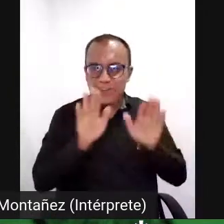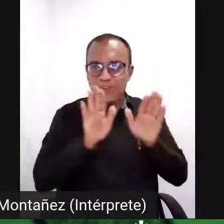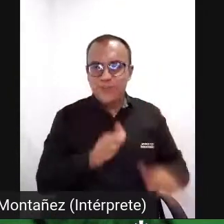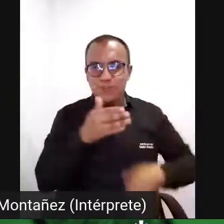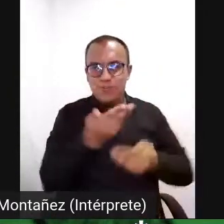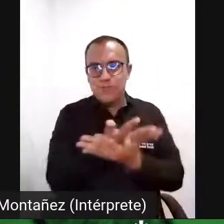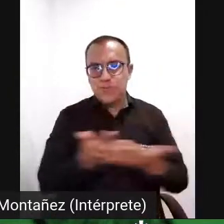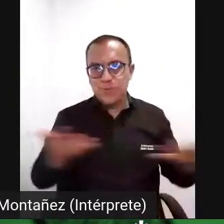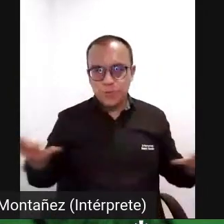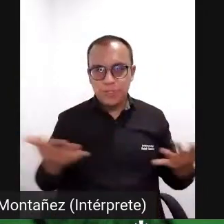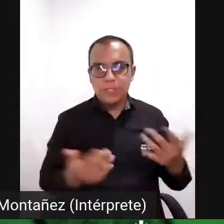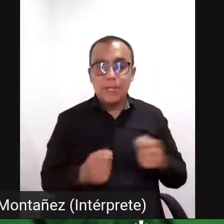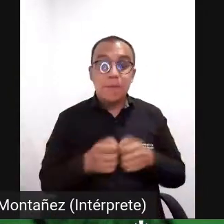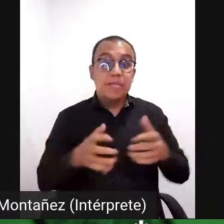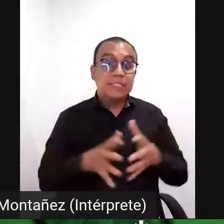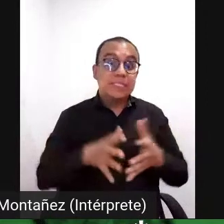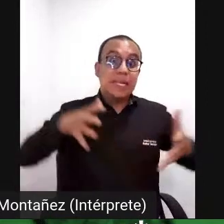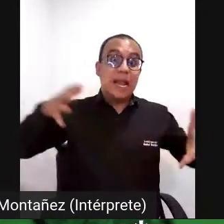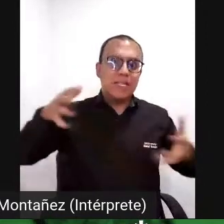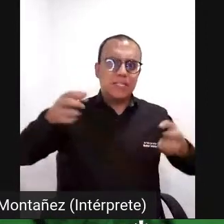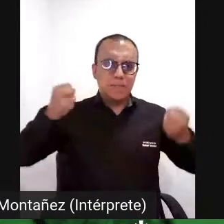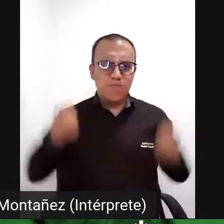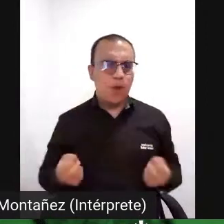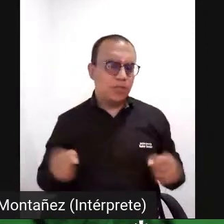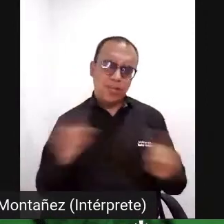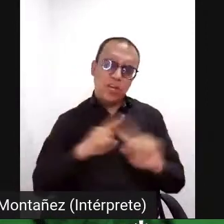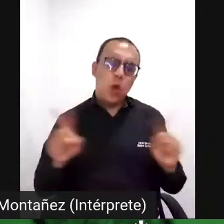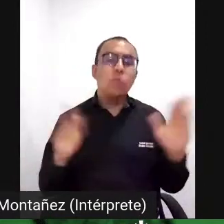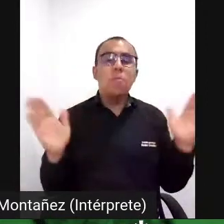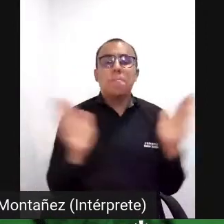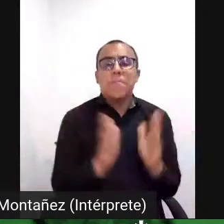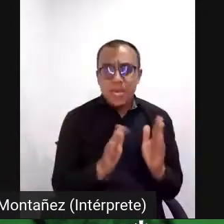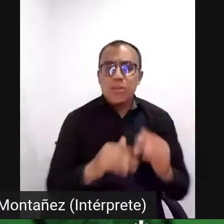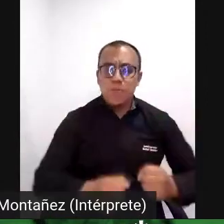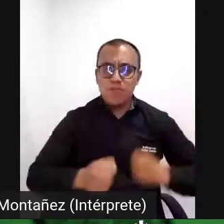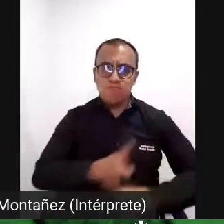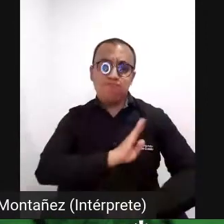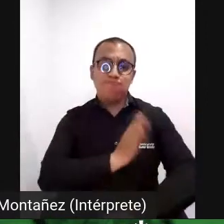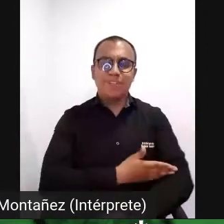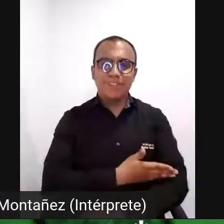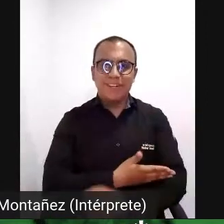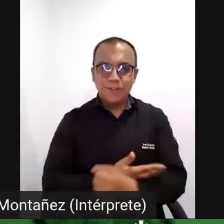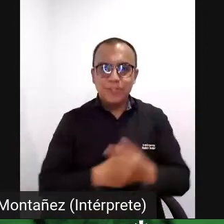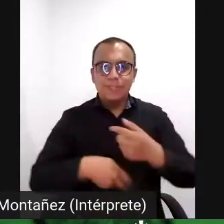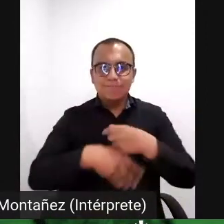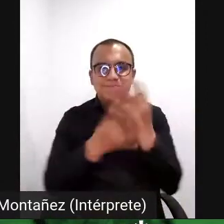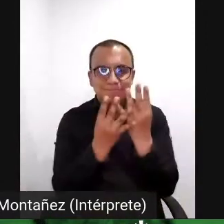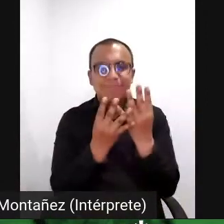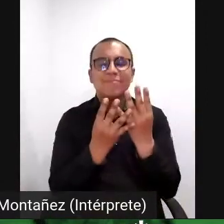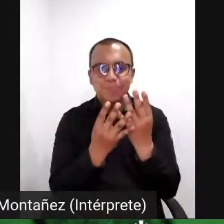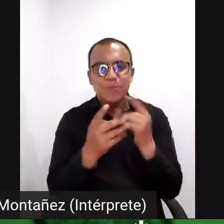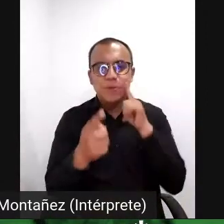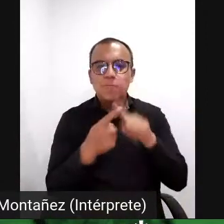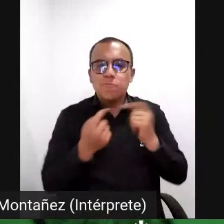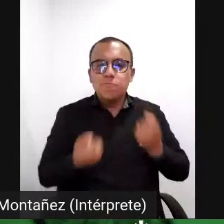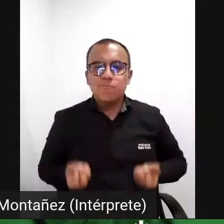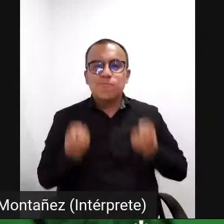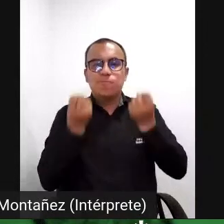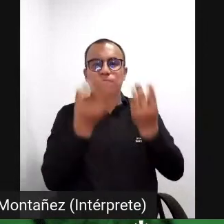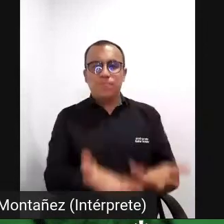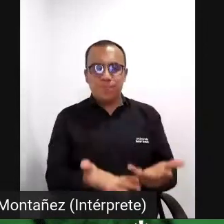no necesariamente el más grande es más poderoso. Esas tres, digamos, piezas fueron como nuestro aporte desde